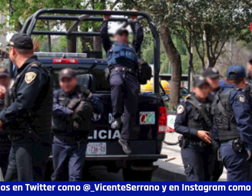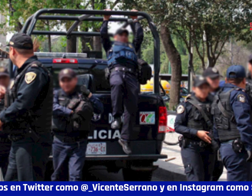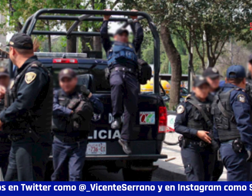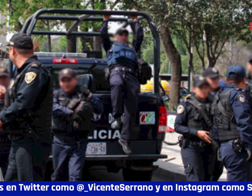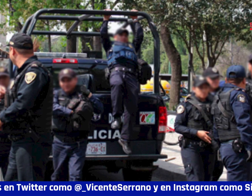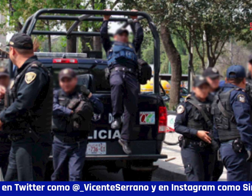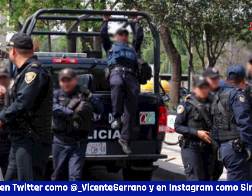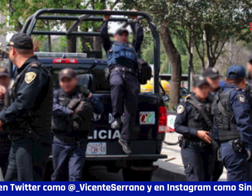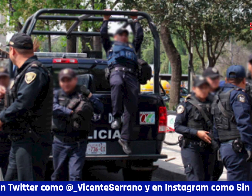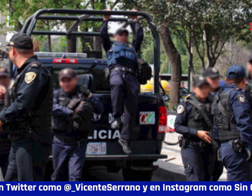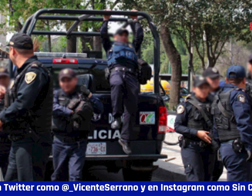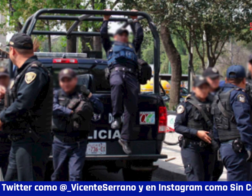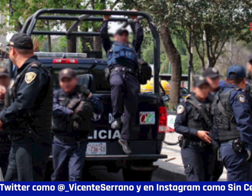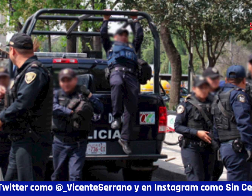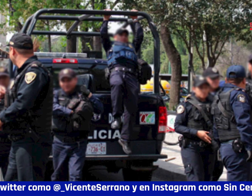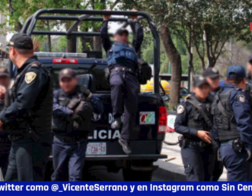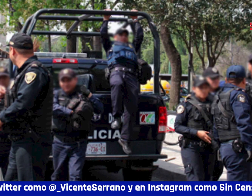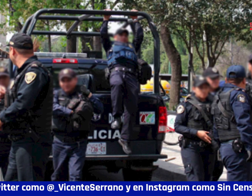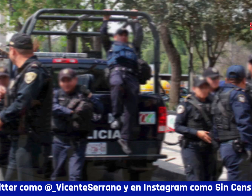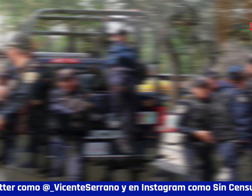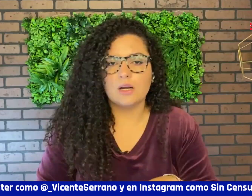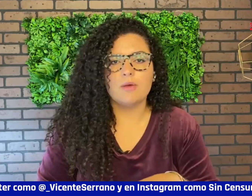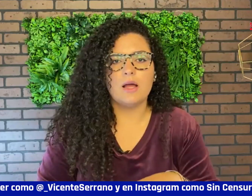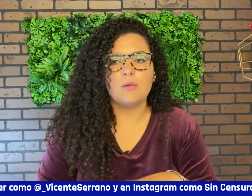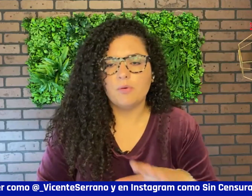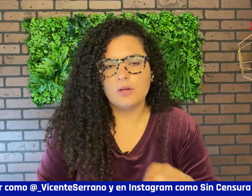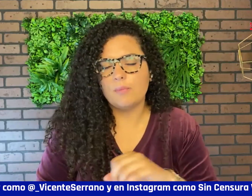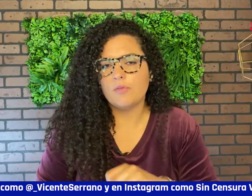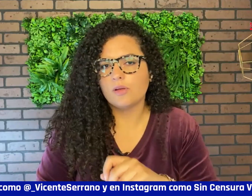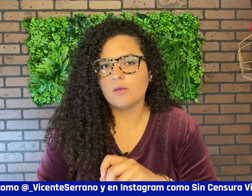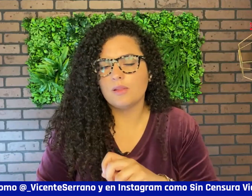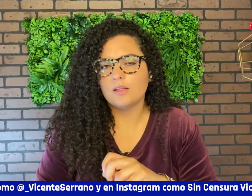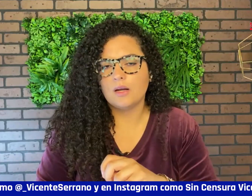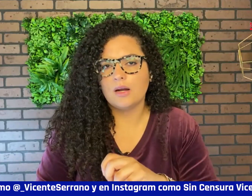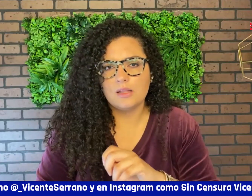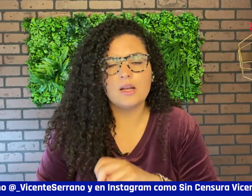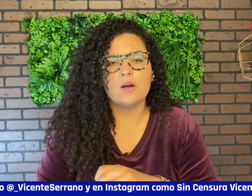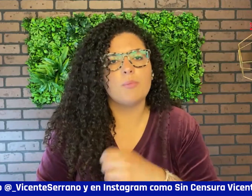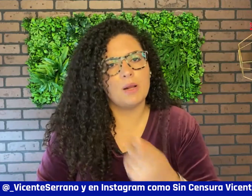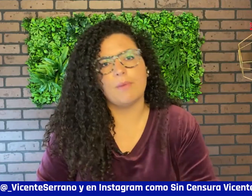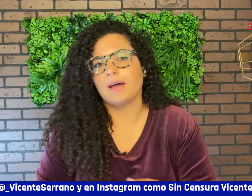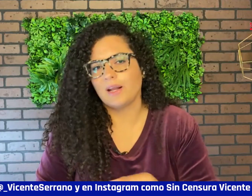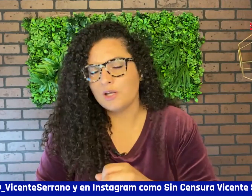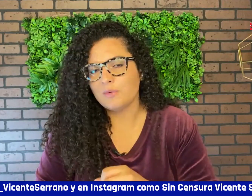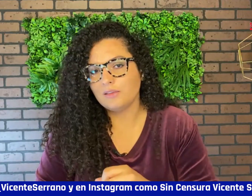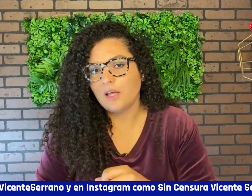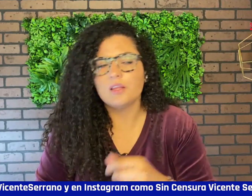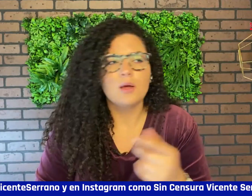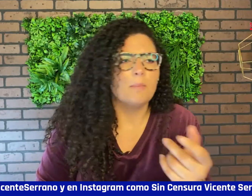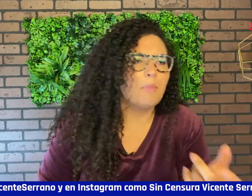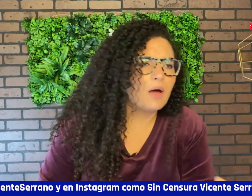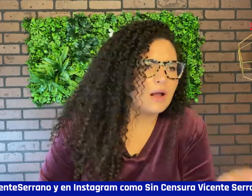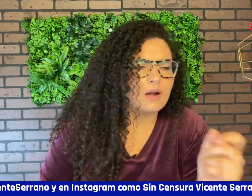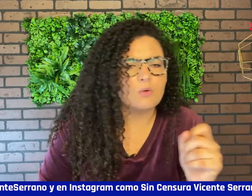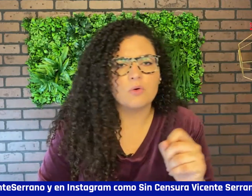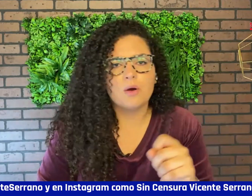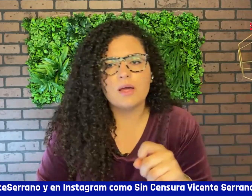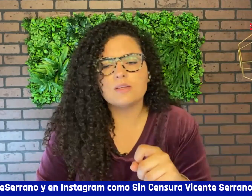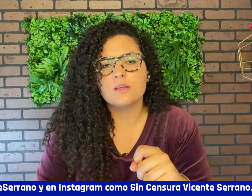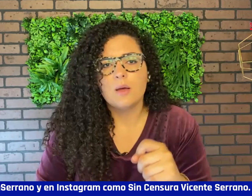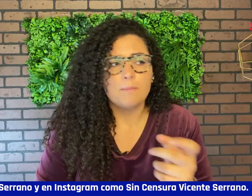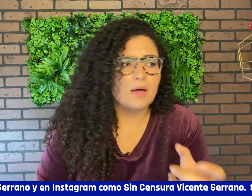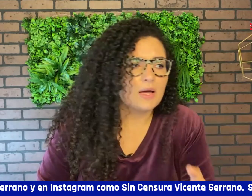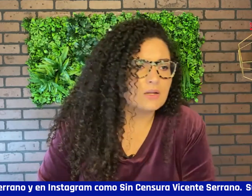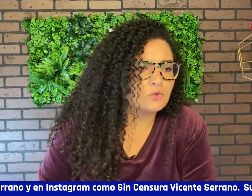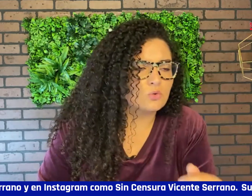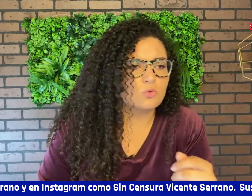pagar. No precisamente el criminal, porque el criminal podría perfectamente tener el dinero para pagar la libertad, pagarle a un